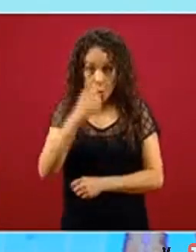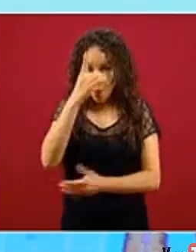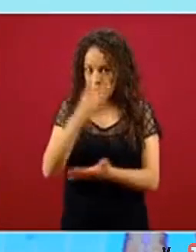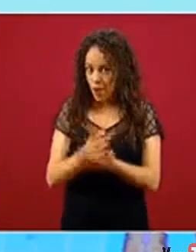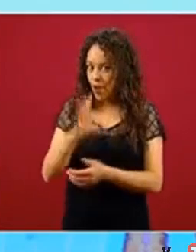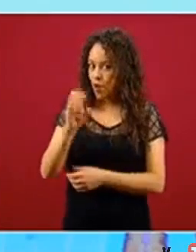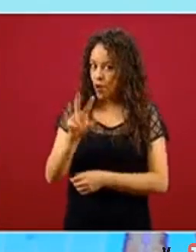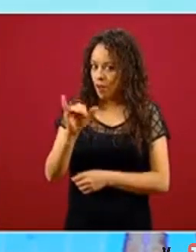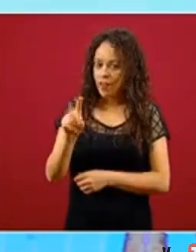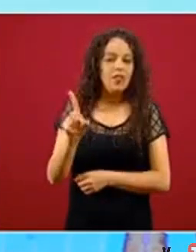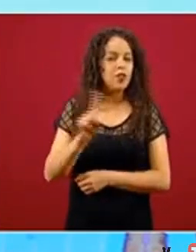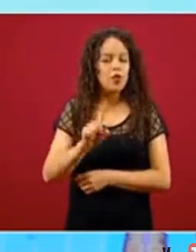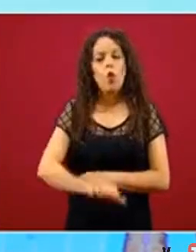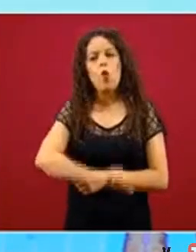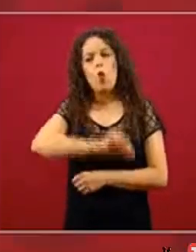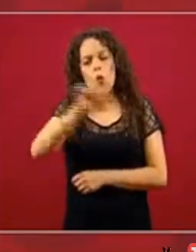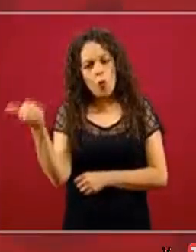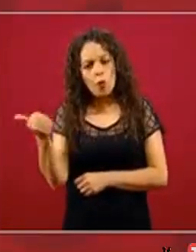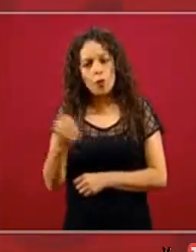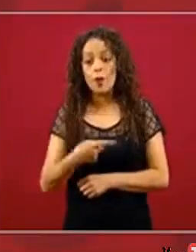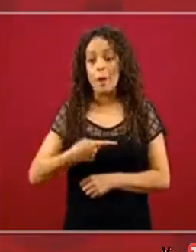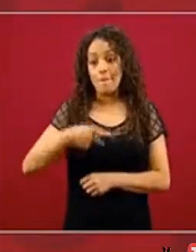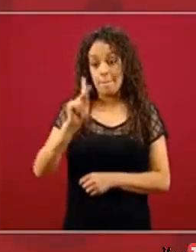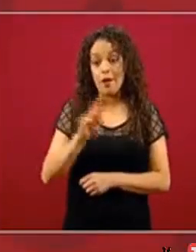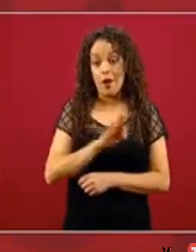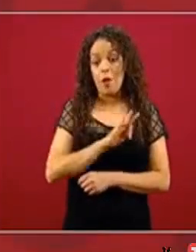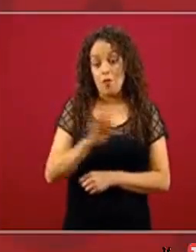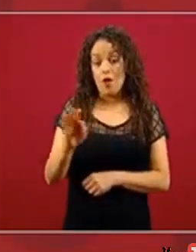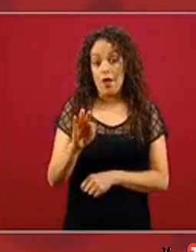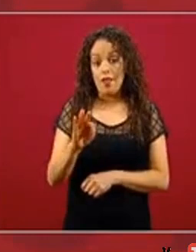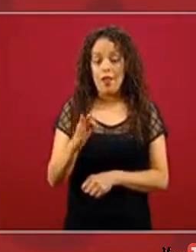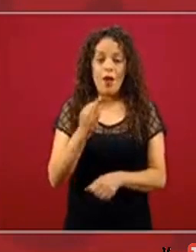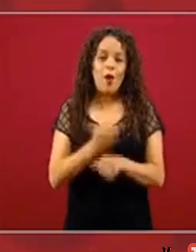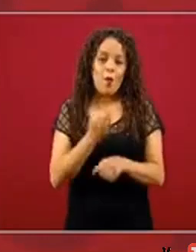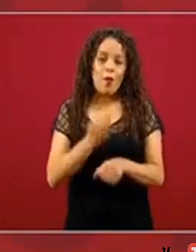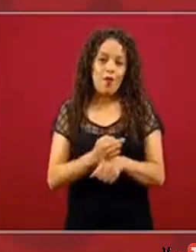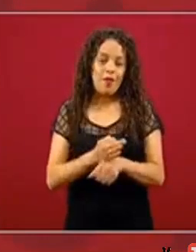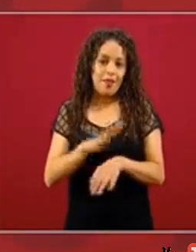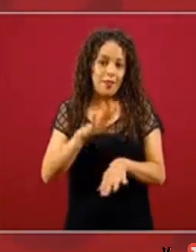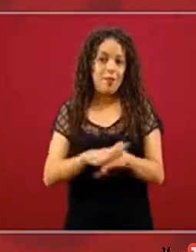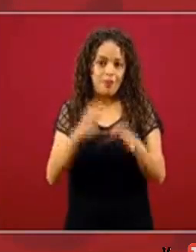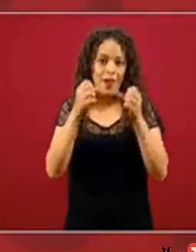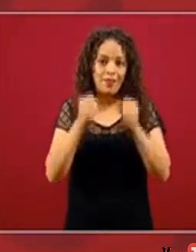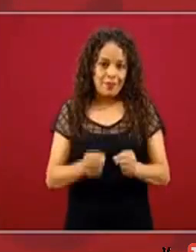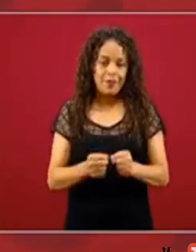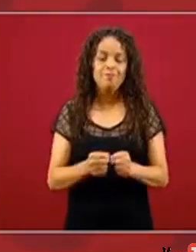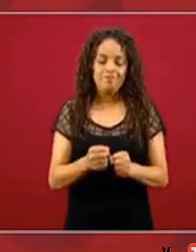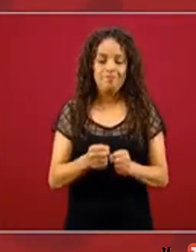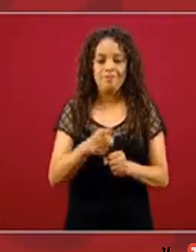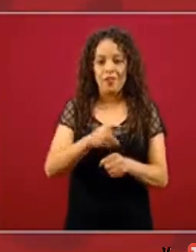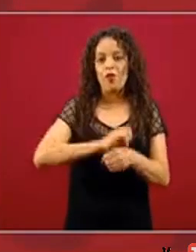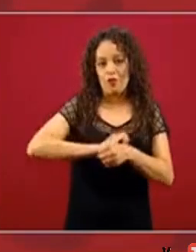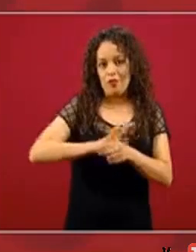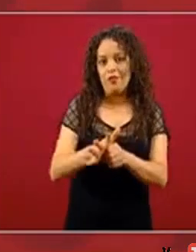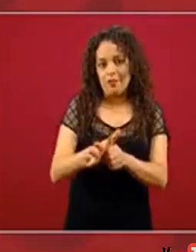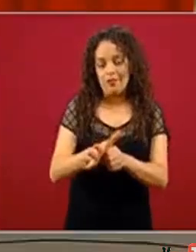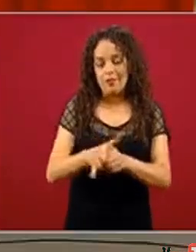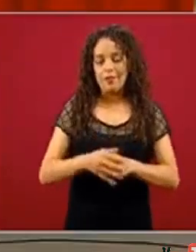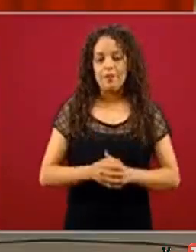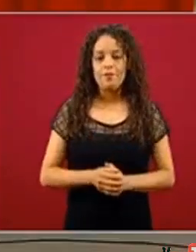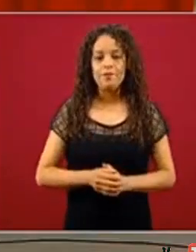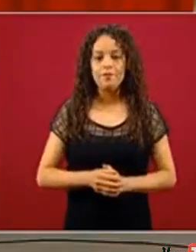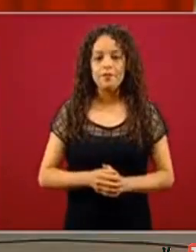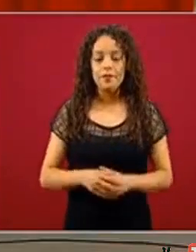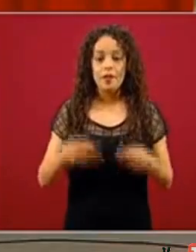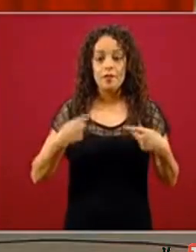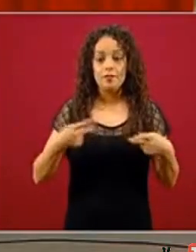caso, desde luego, la que podría ser más trascendente o más probable es COVID, en la medida en que personas que estuvieran